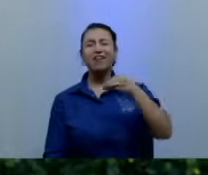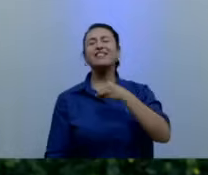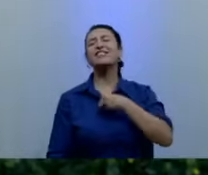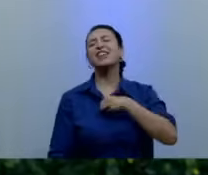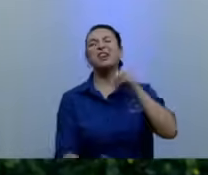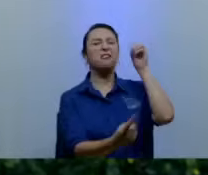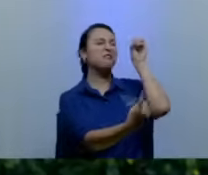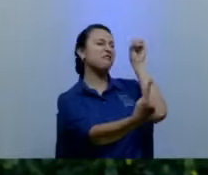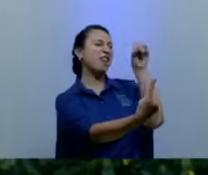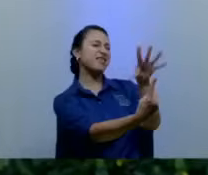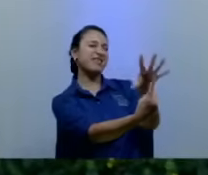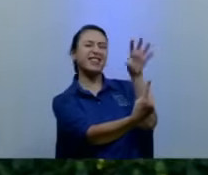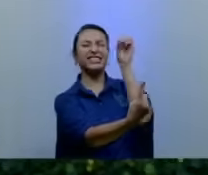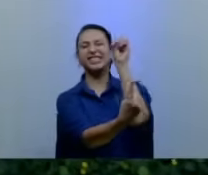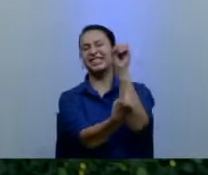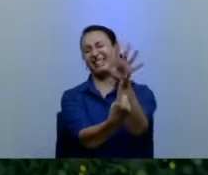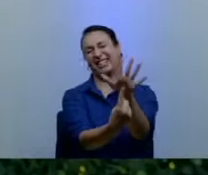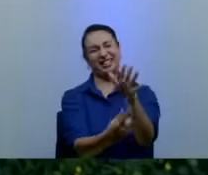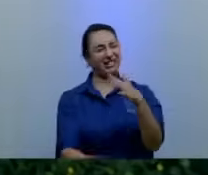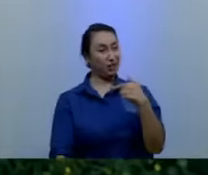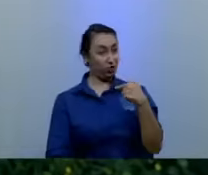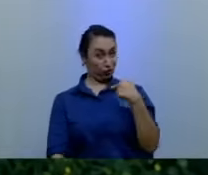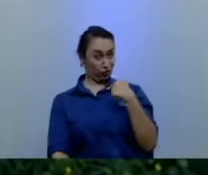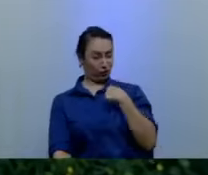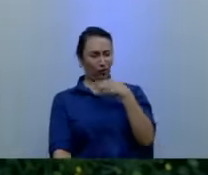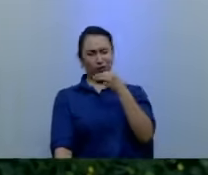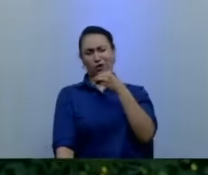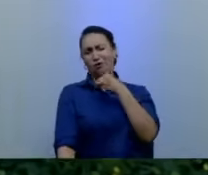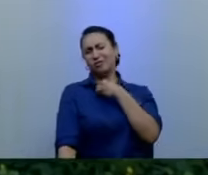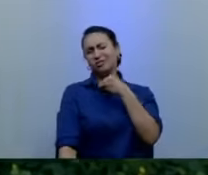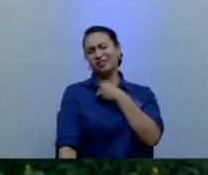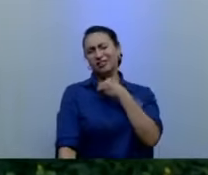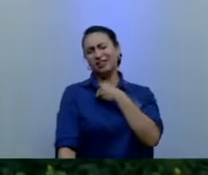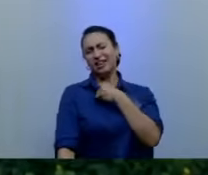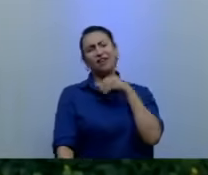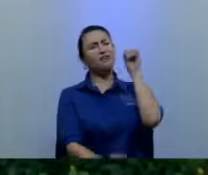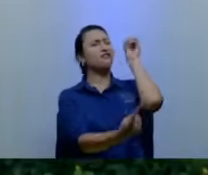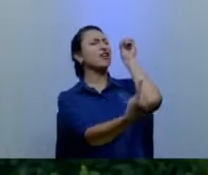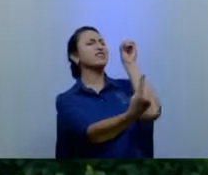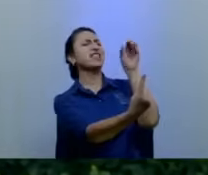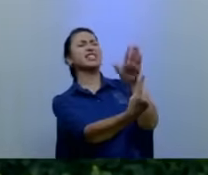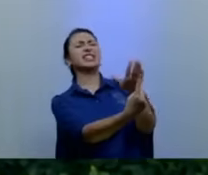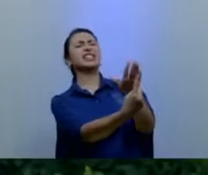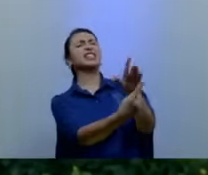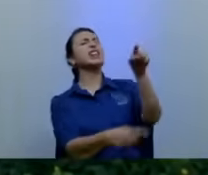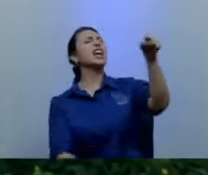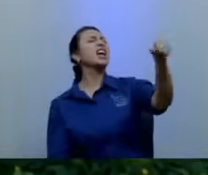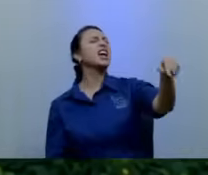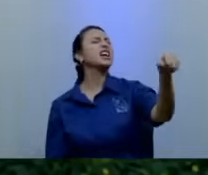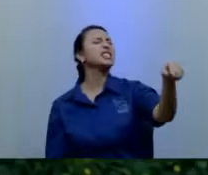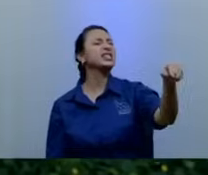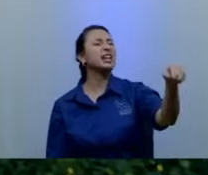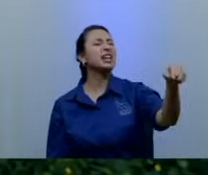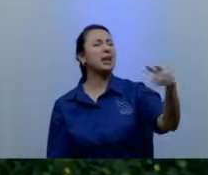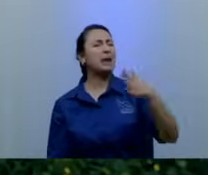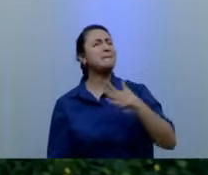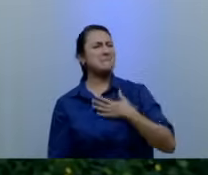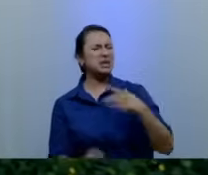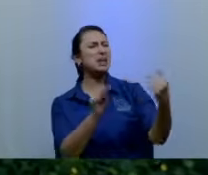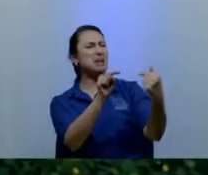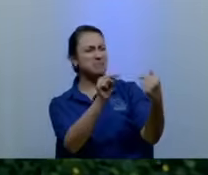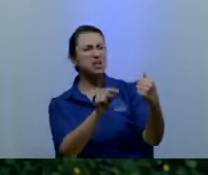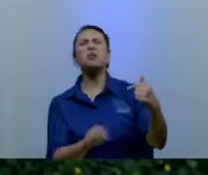a alguien que esté vivo, que sea de la simiente de aquel que me trató de matar más de 20 veces.